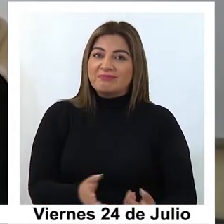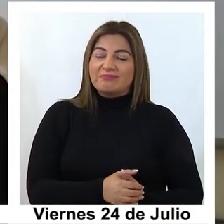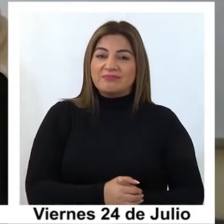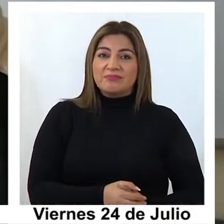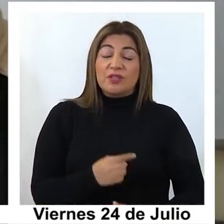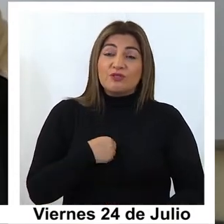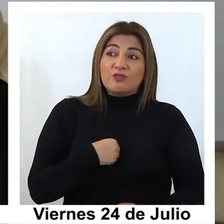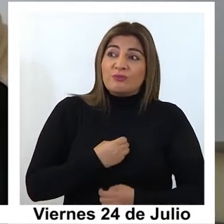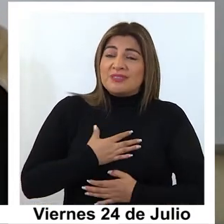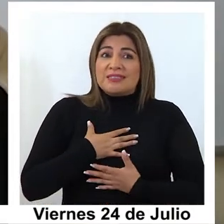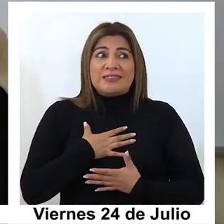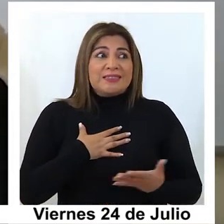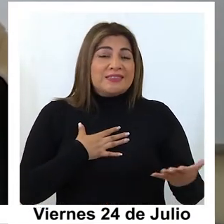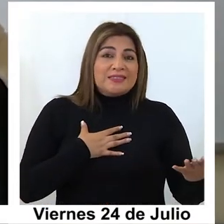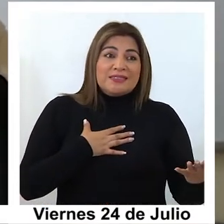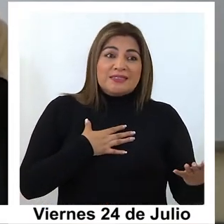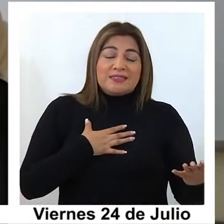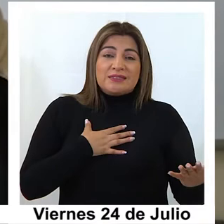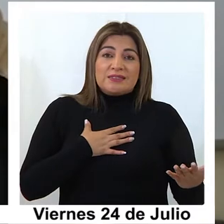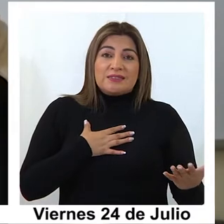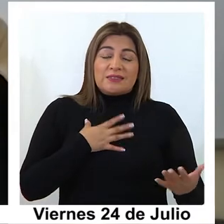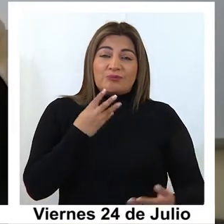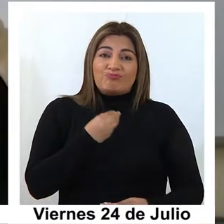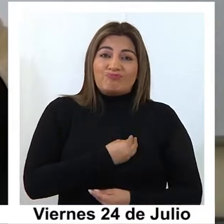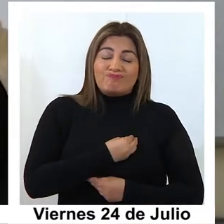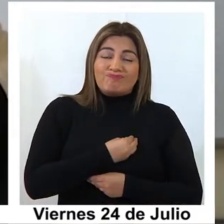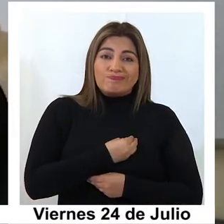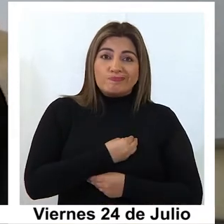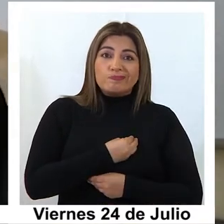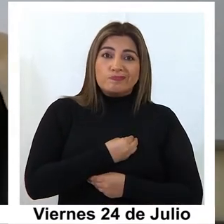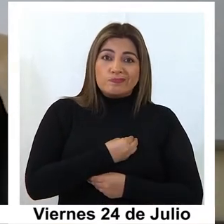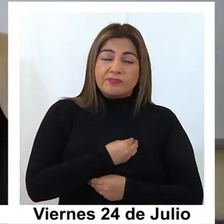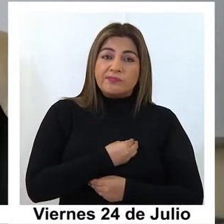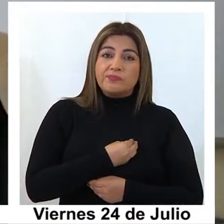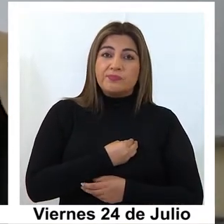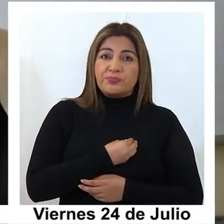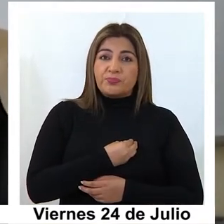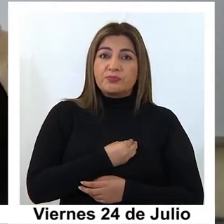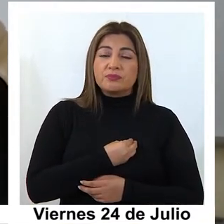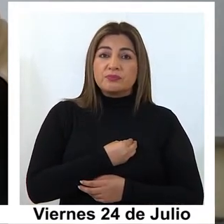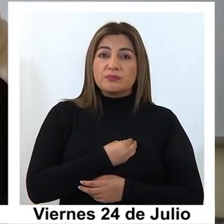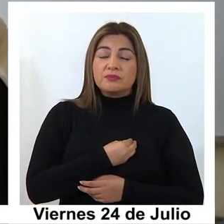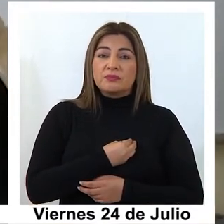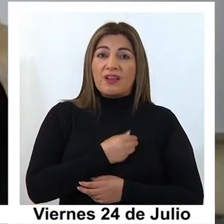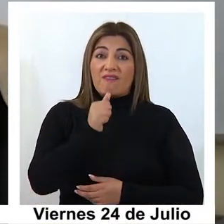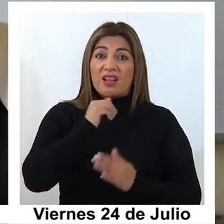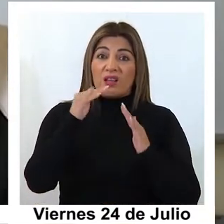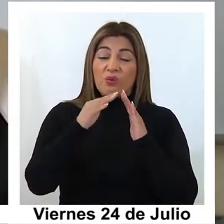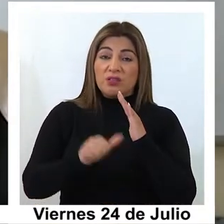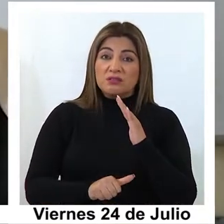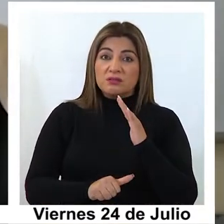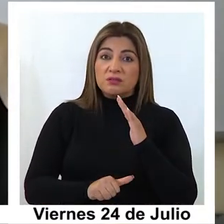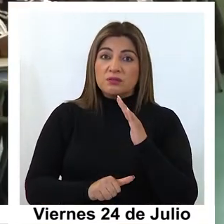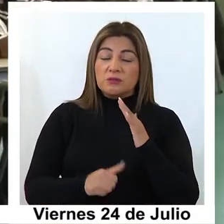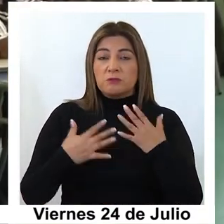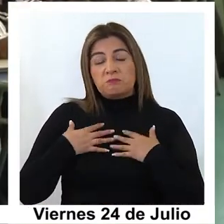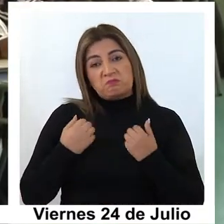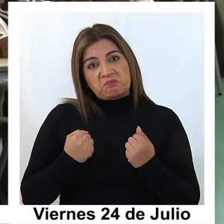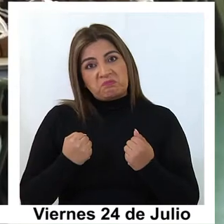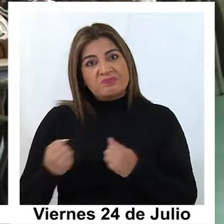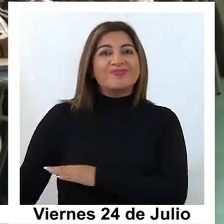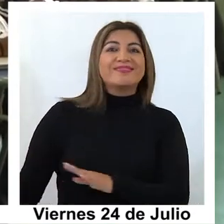Yo me siento súper triste, pero en lo que queda de la cuarentena hay que aferrar nomás.